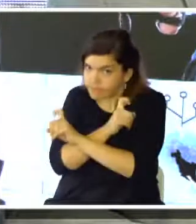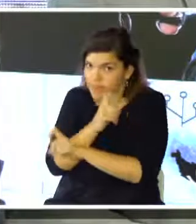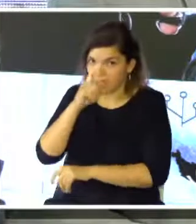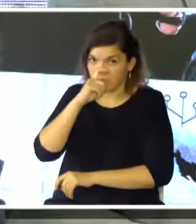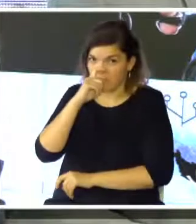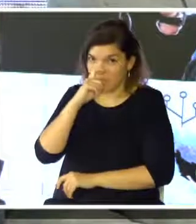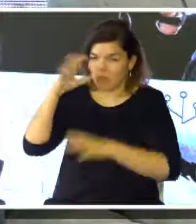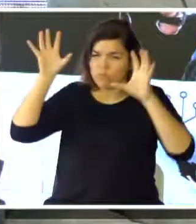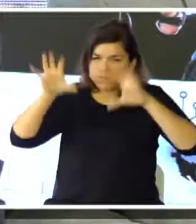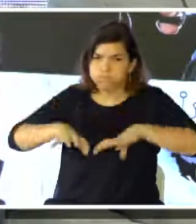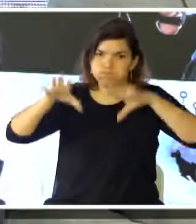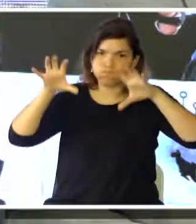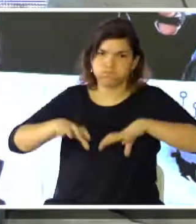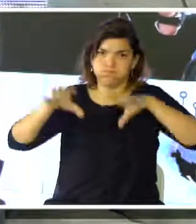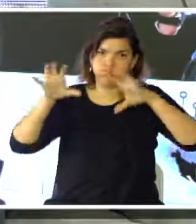muy